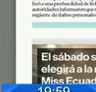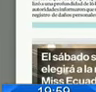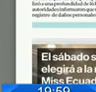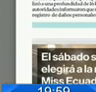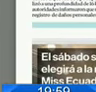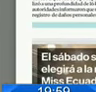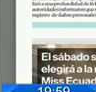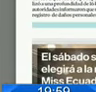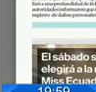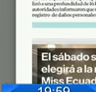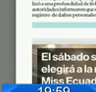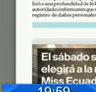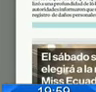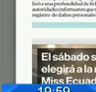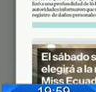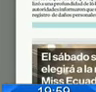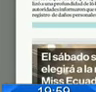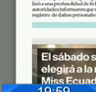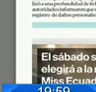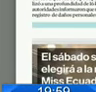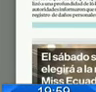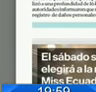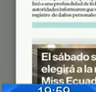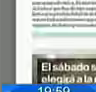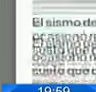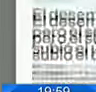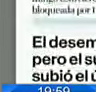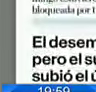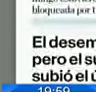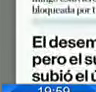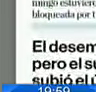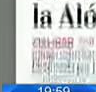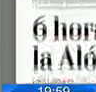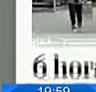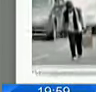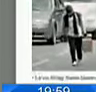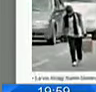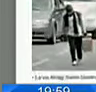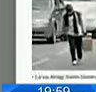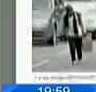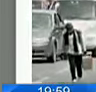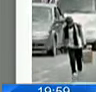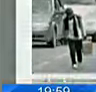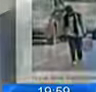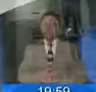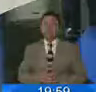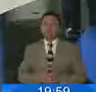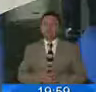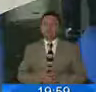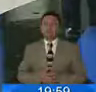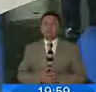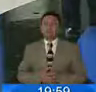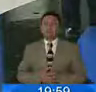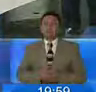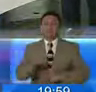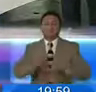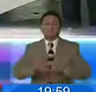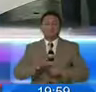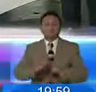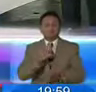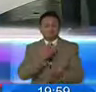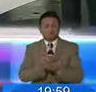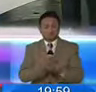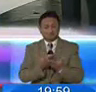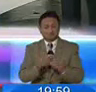en Estados Unidos presiona a sus aliados por Corea del Norte. Con esto finalizamos y nos despedimos de todos ustedes, amigos clientes. Más